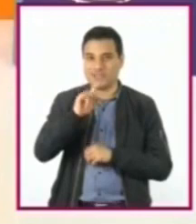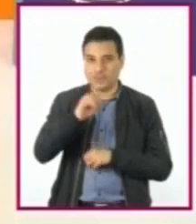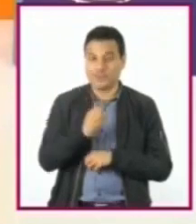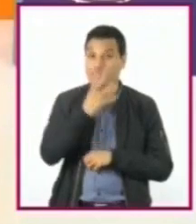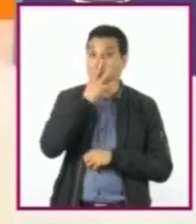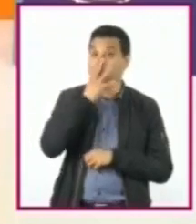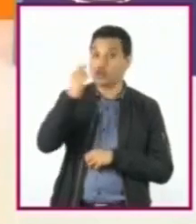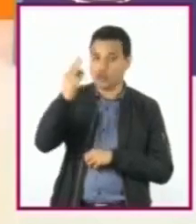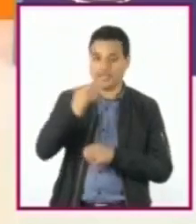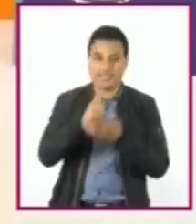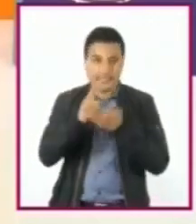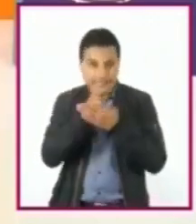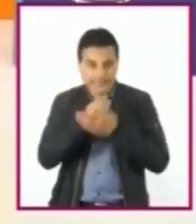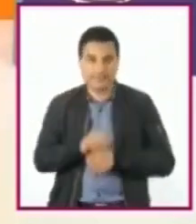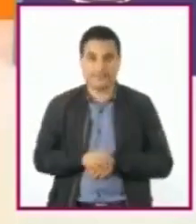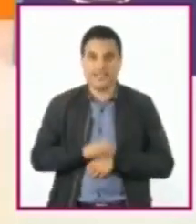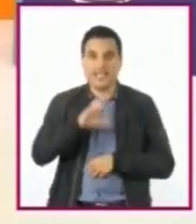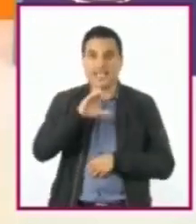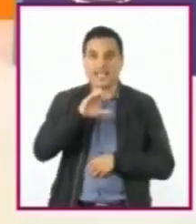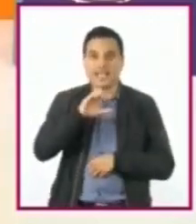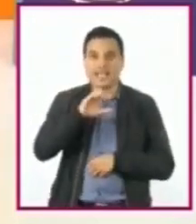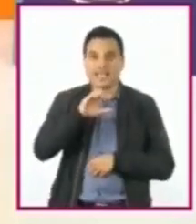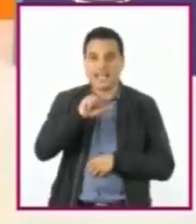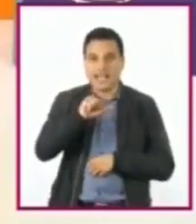gris, cacomixtle,